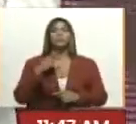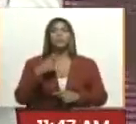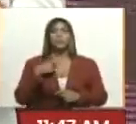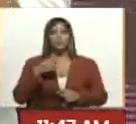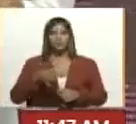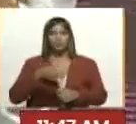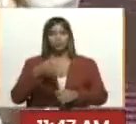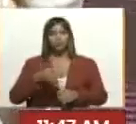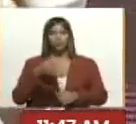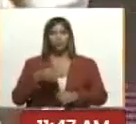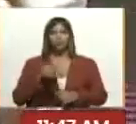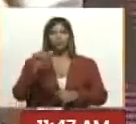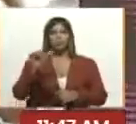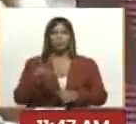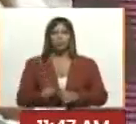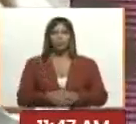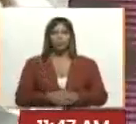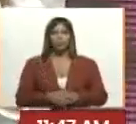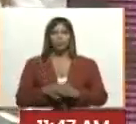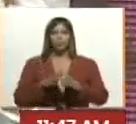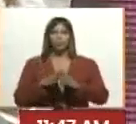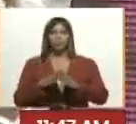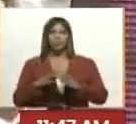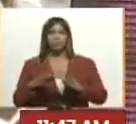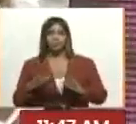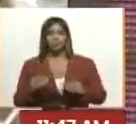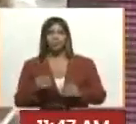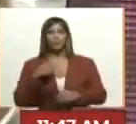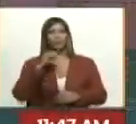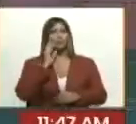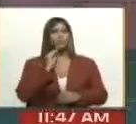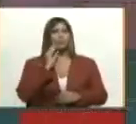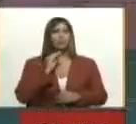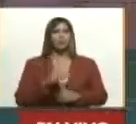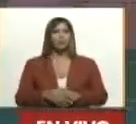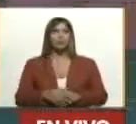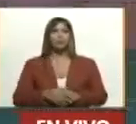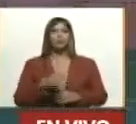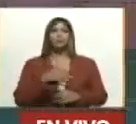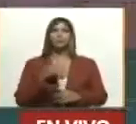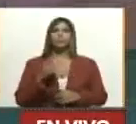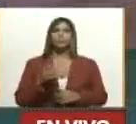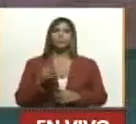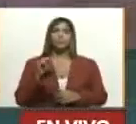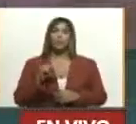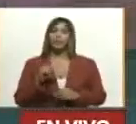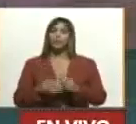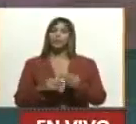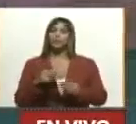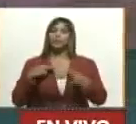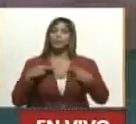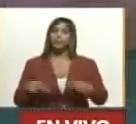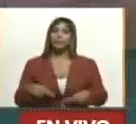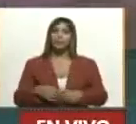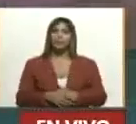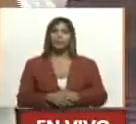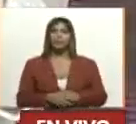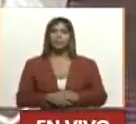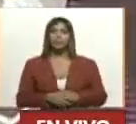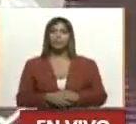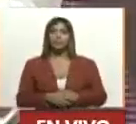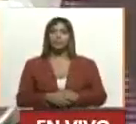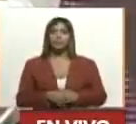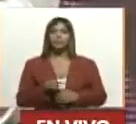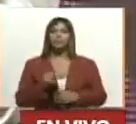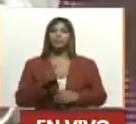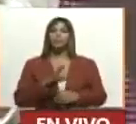Saá, bueno, relatando toda esa experiencia, ¿no? Tan terrible, además que este es un hecho humano y es